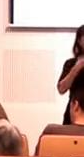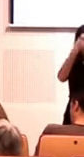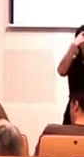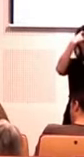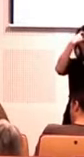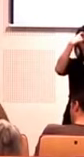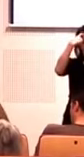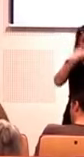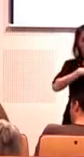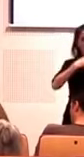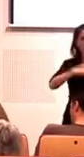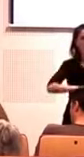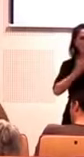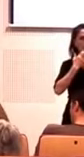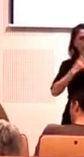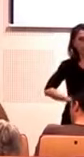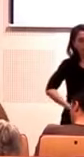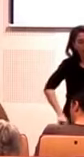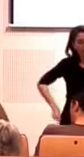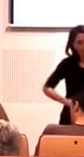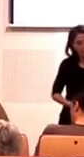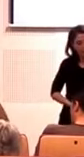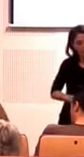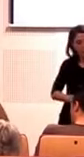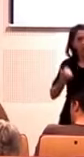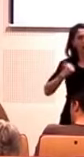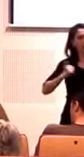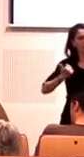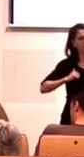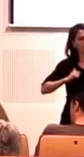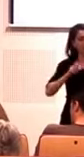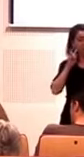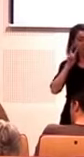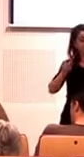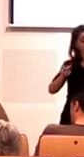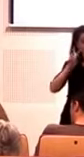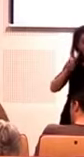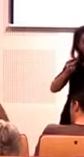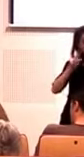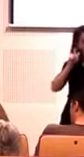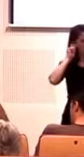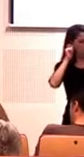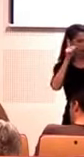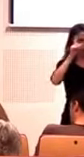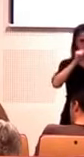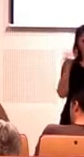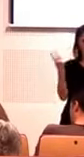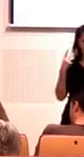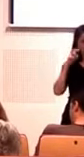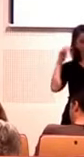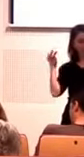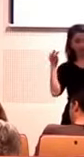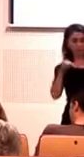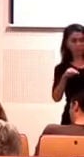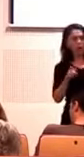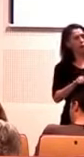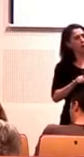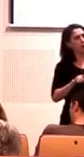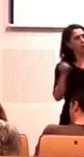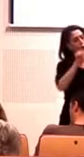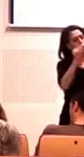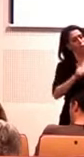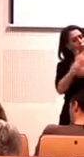un arnés con un pene en erección, que visualmente, tanto para el hombre como para la mujer, es otra forma de juego, es otra